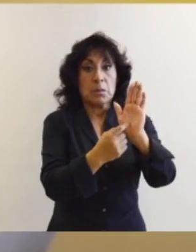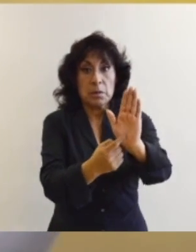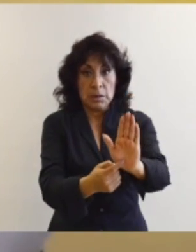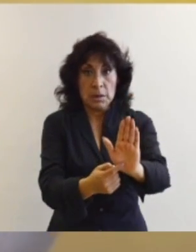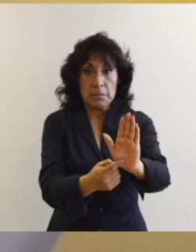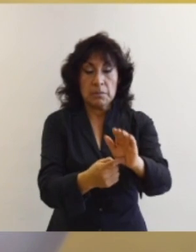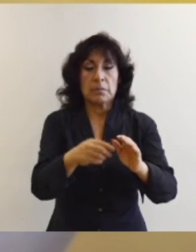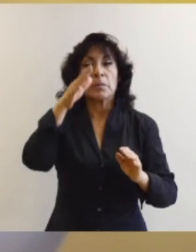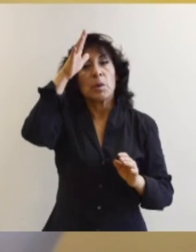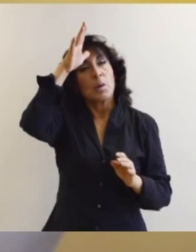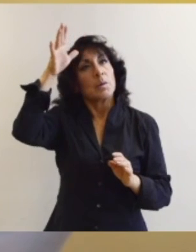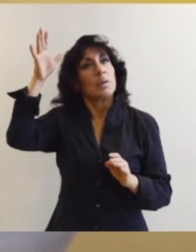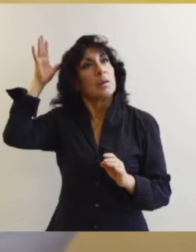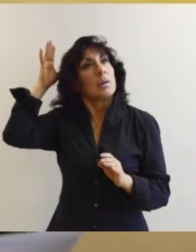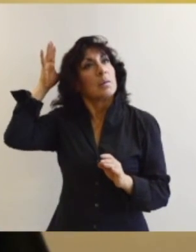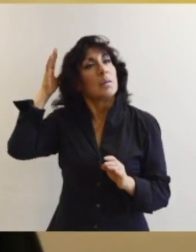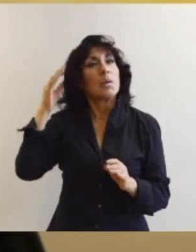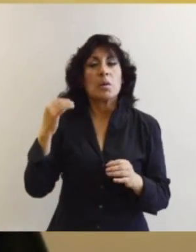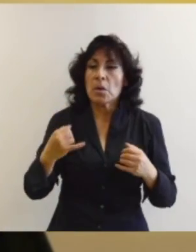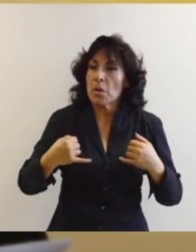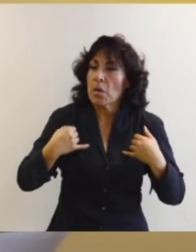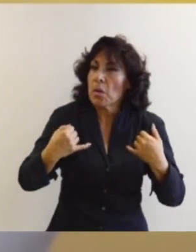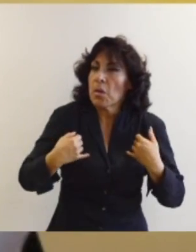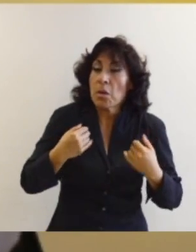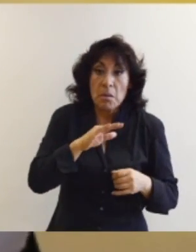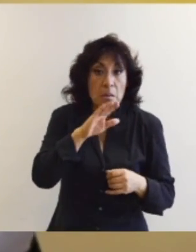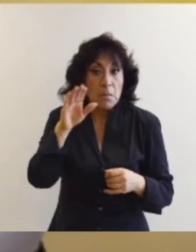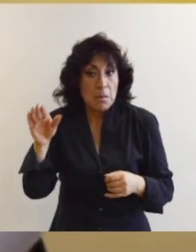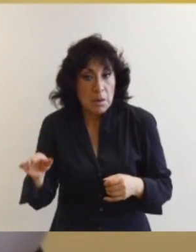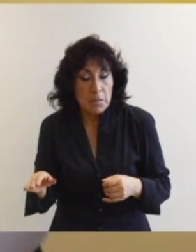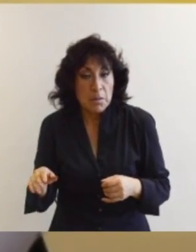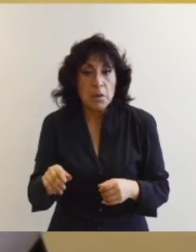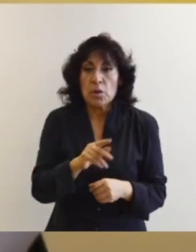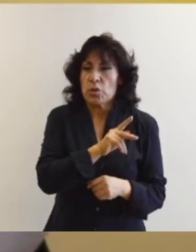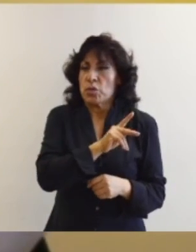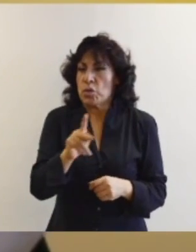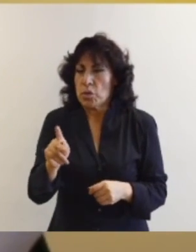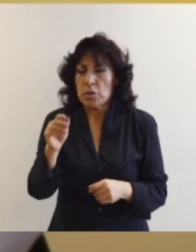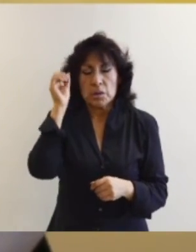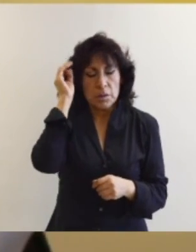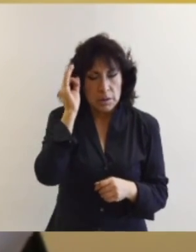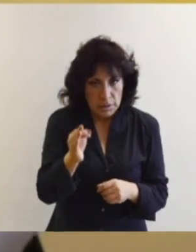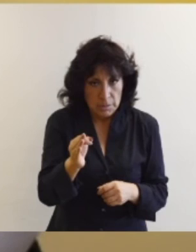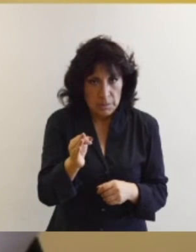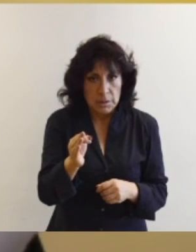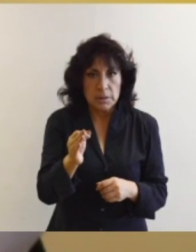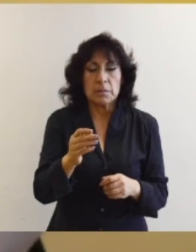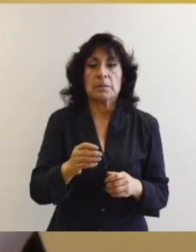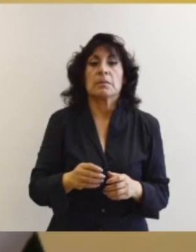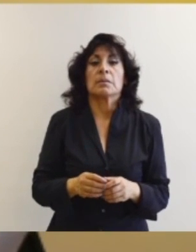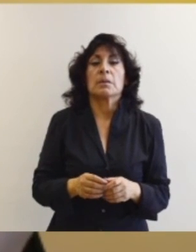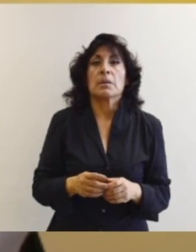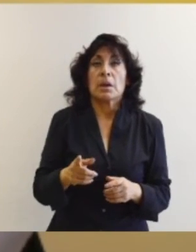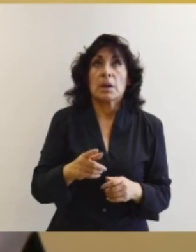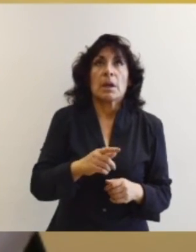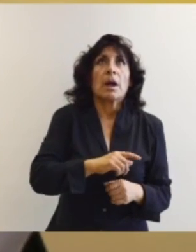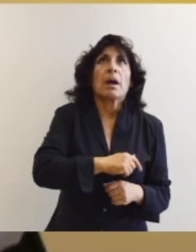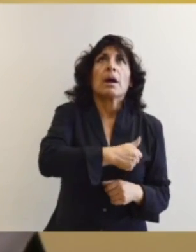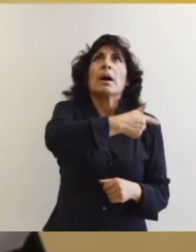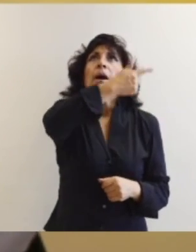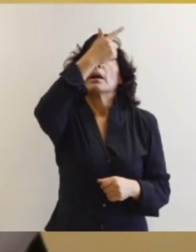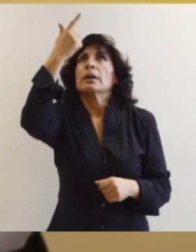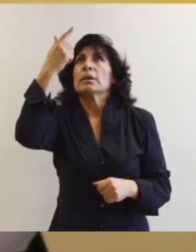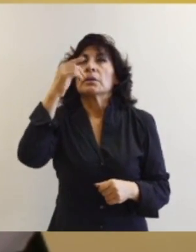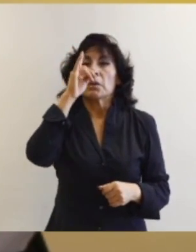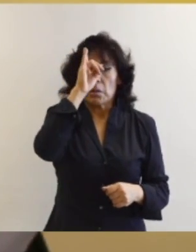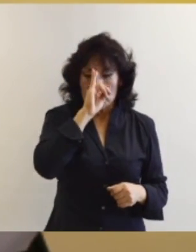ya sé de antemano. Cuauhtémoc era joven. Eso lo admiten los